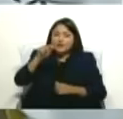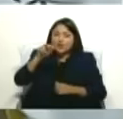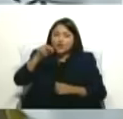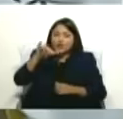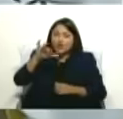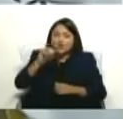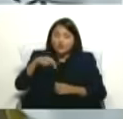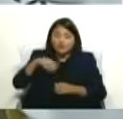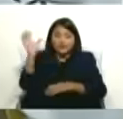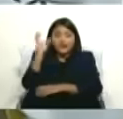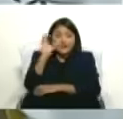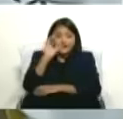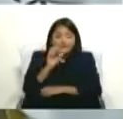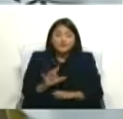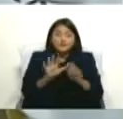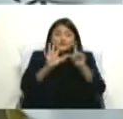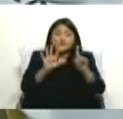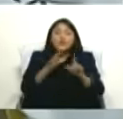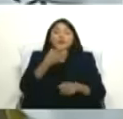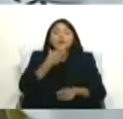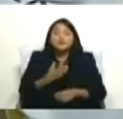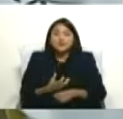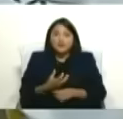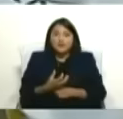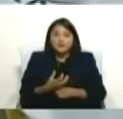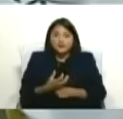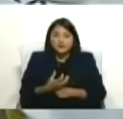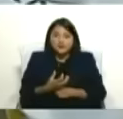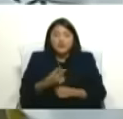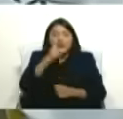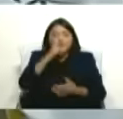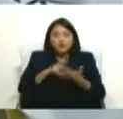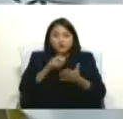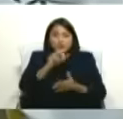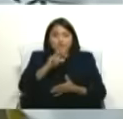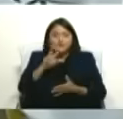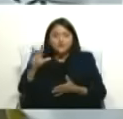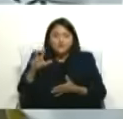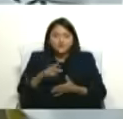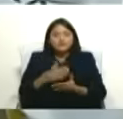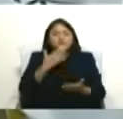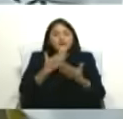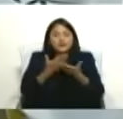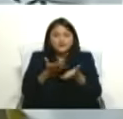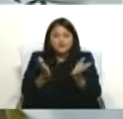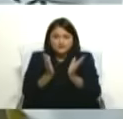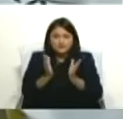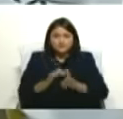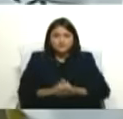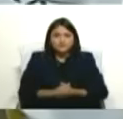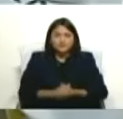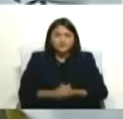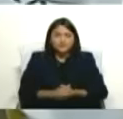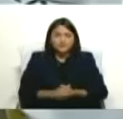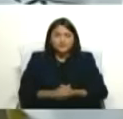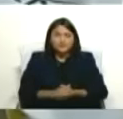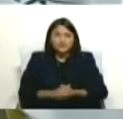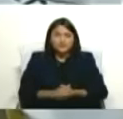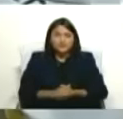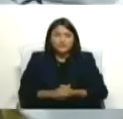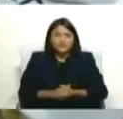Caracas, 6 de diciembre del 2023. Muchas gracias a todos.